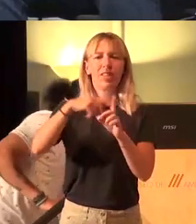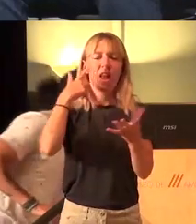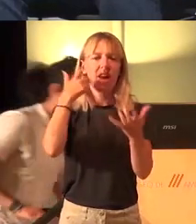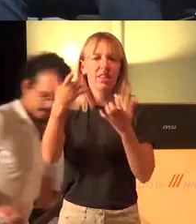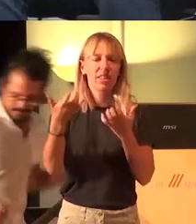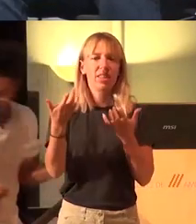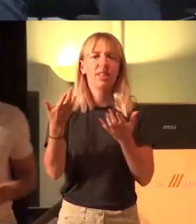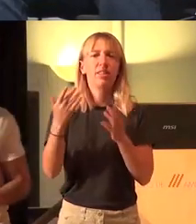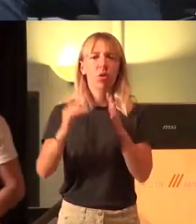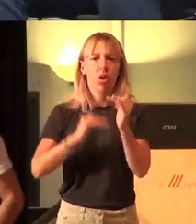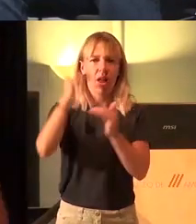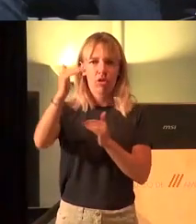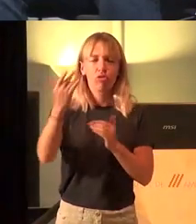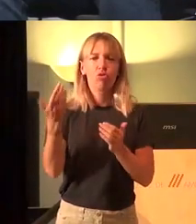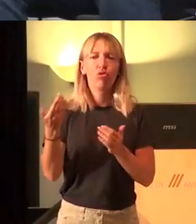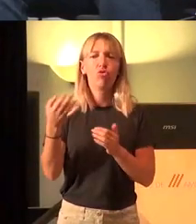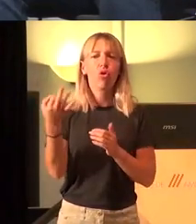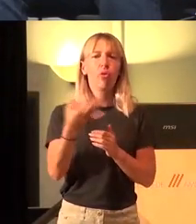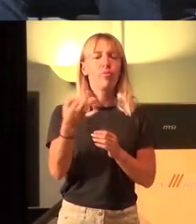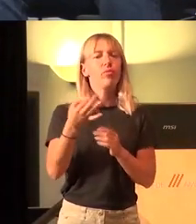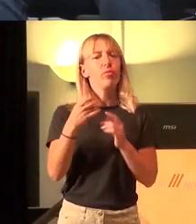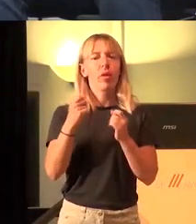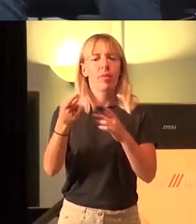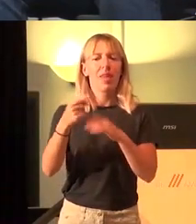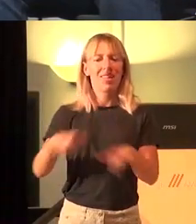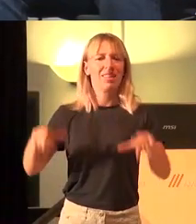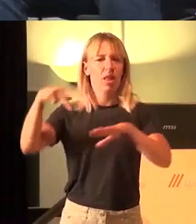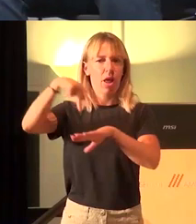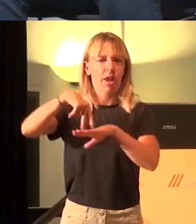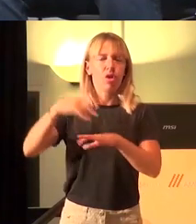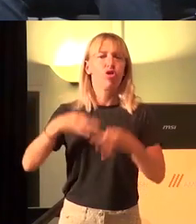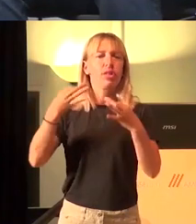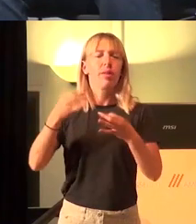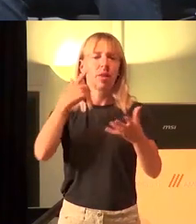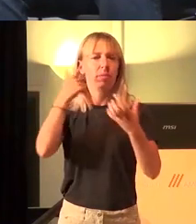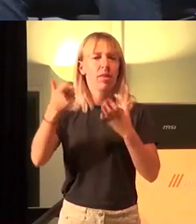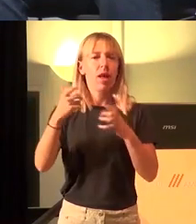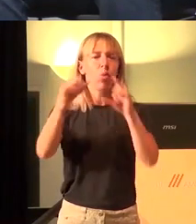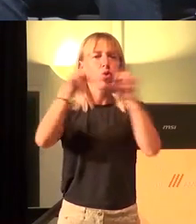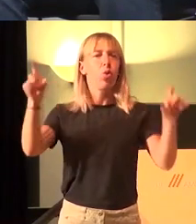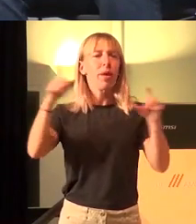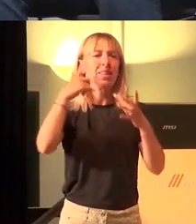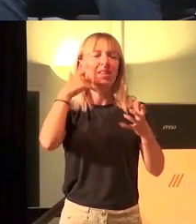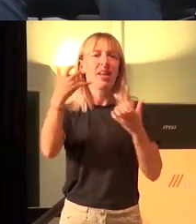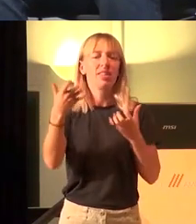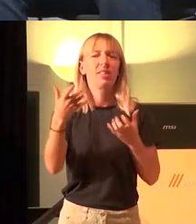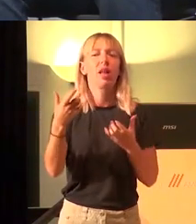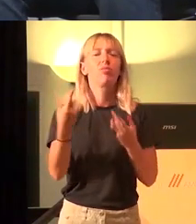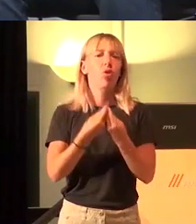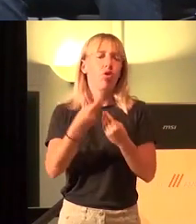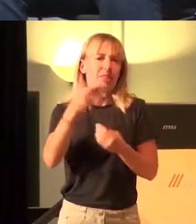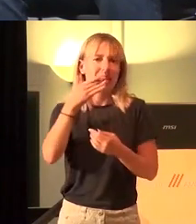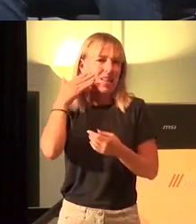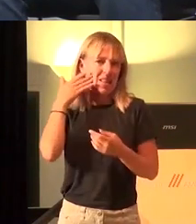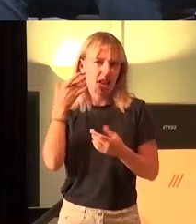artístico alto, tenemos que poner en nuestros escenarios siempre espectáculos, compañías, artistas que tengan la excelencia